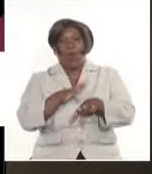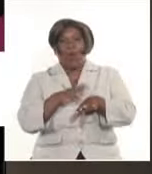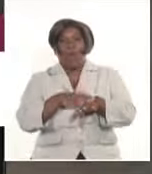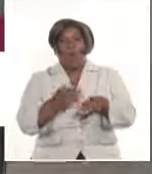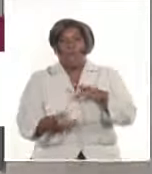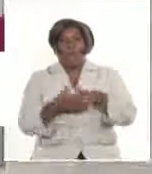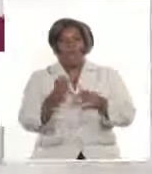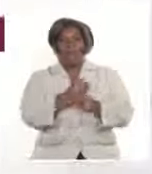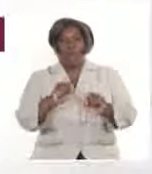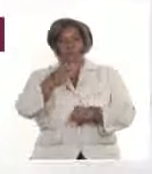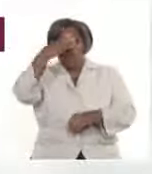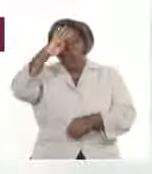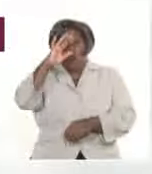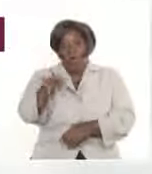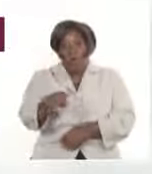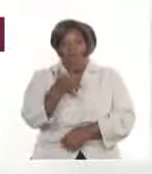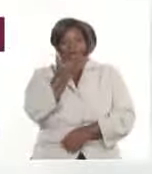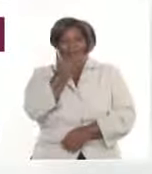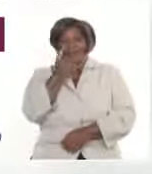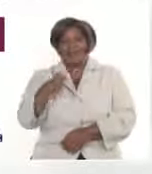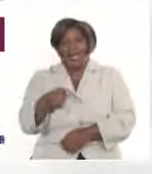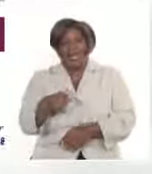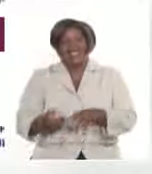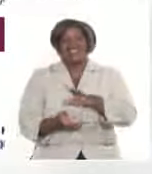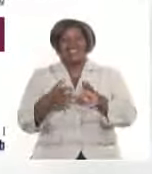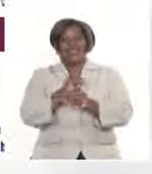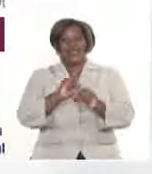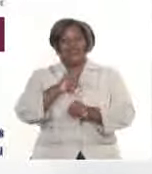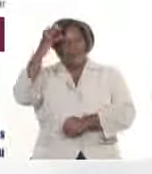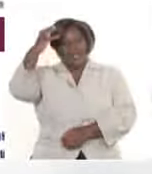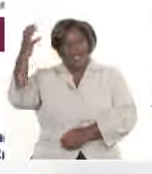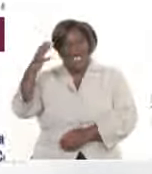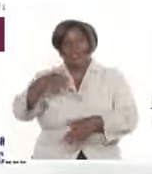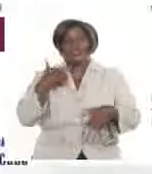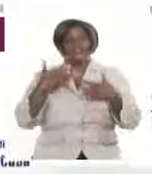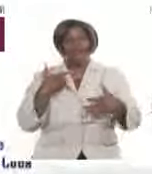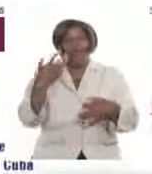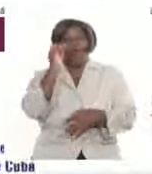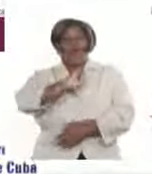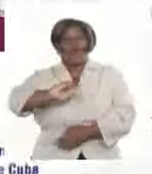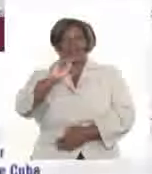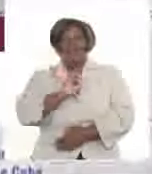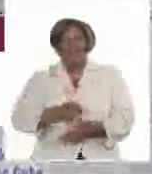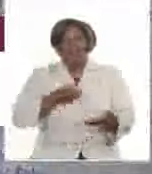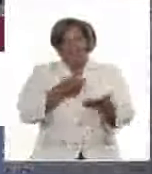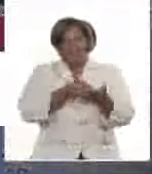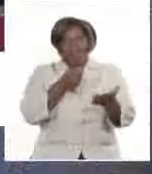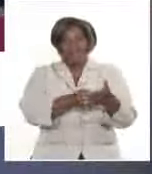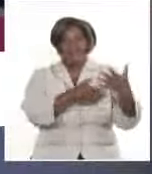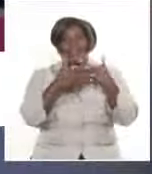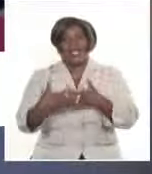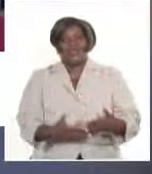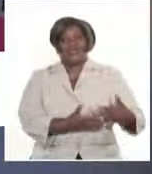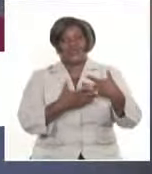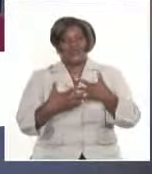Cuba ha sido víctima del terrorismo de Estado y actos organizados, financiados y ejecutados desde Estados Unidos,